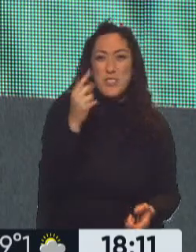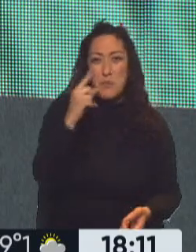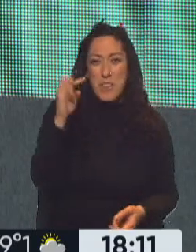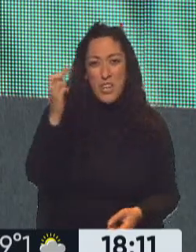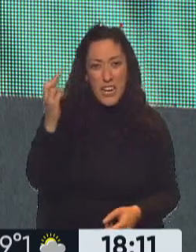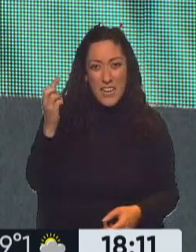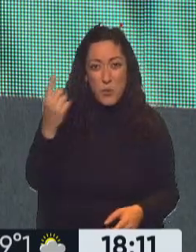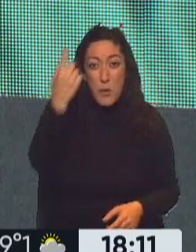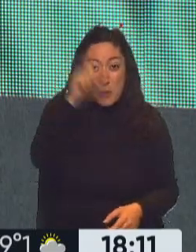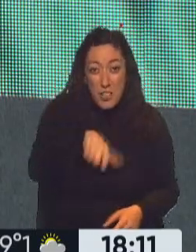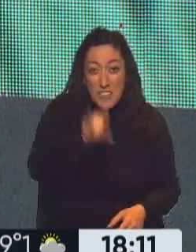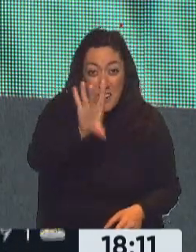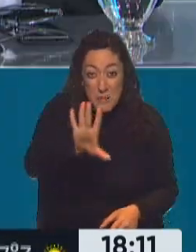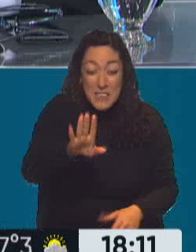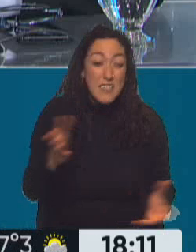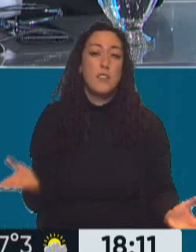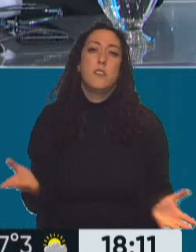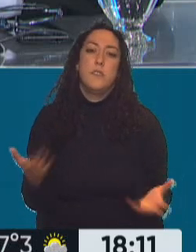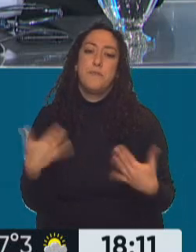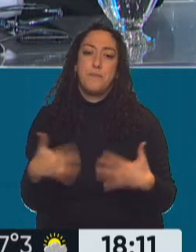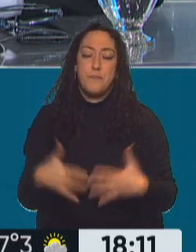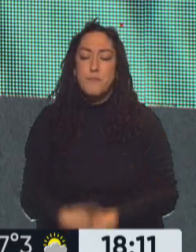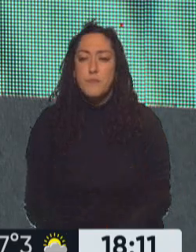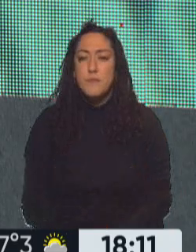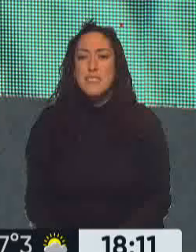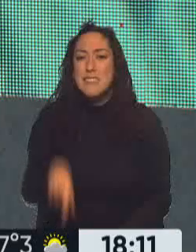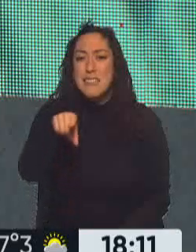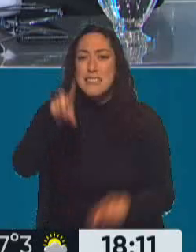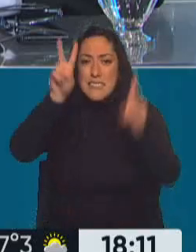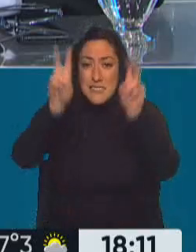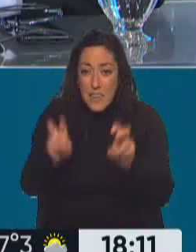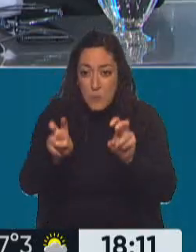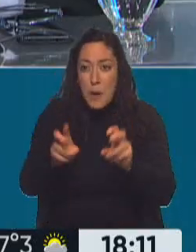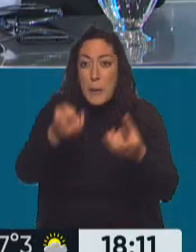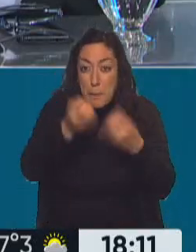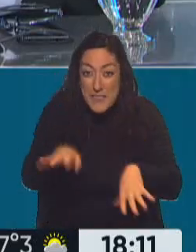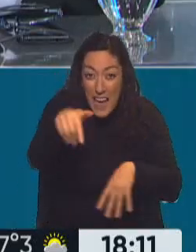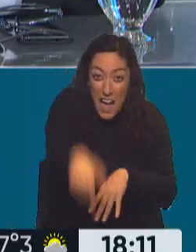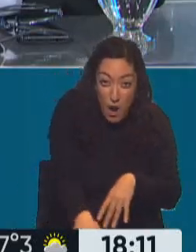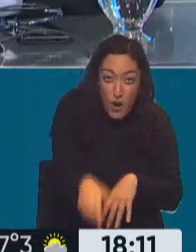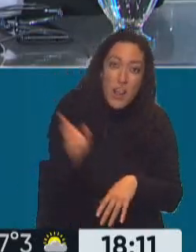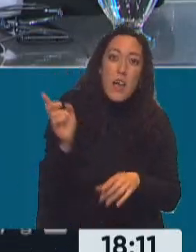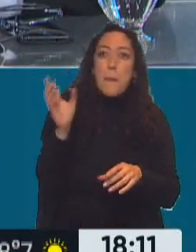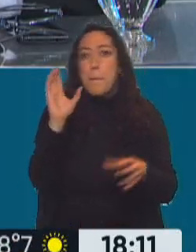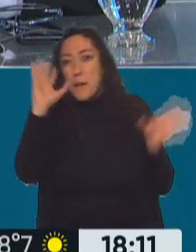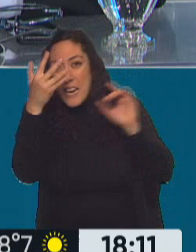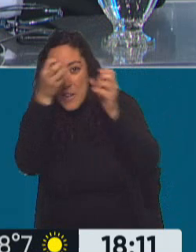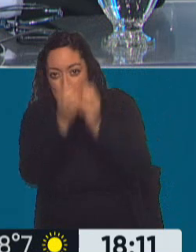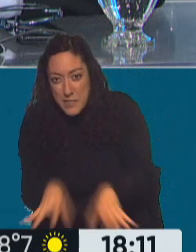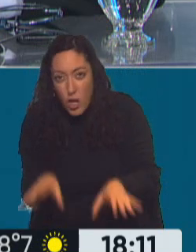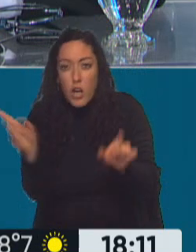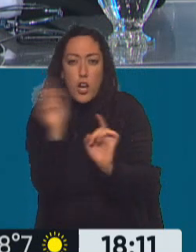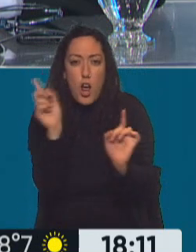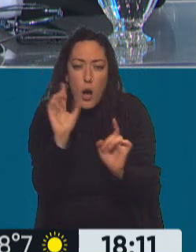vos te imaginás lo que está dando vuelta. Porque este tema... ¿No es cierto? Claro. Este tema, Horacio, no nació ahora, no apareció con Milei. Milei es eso,